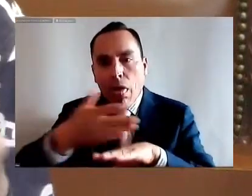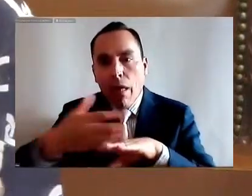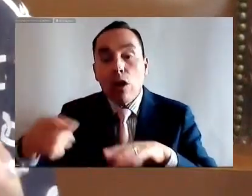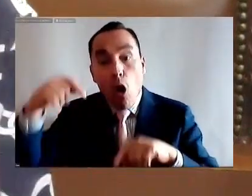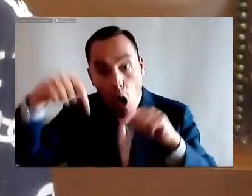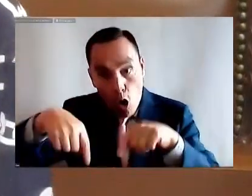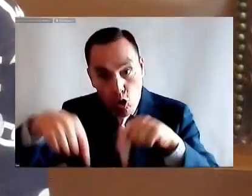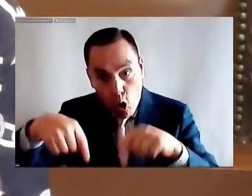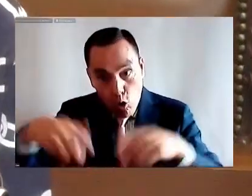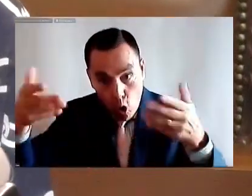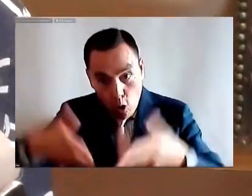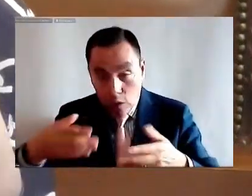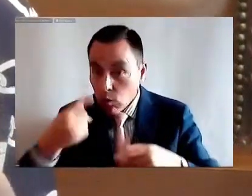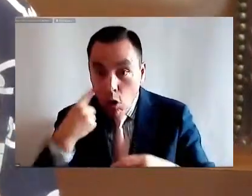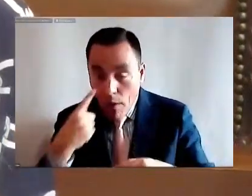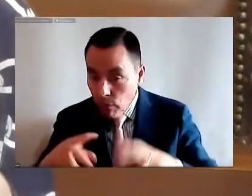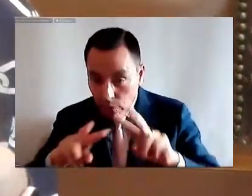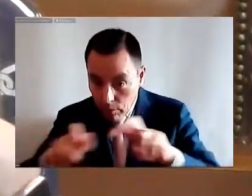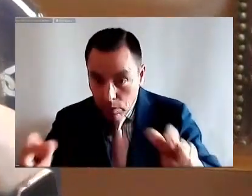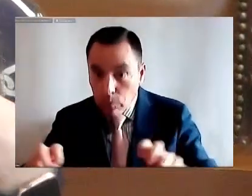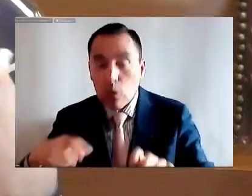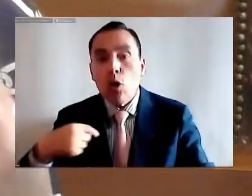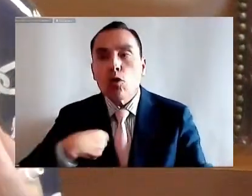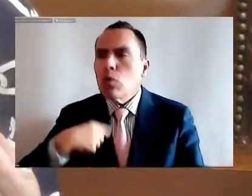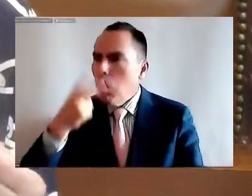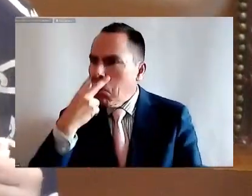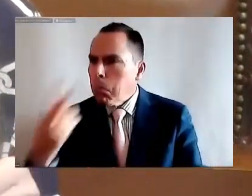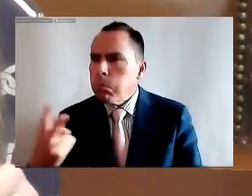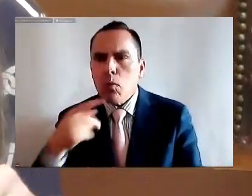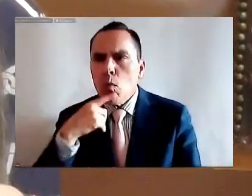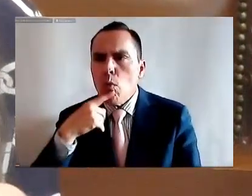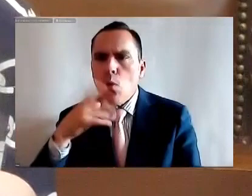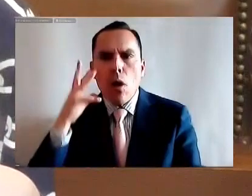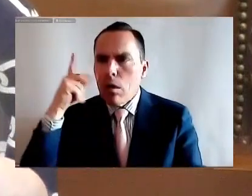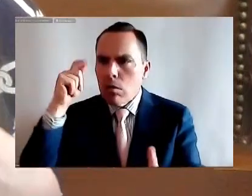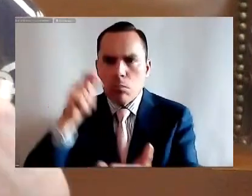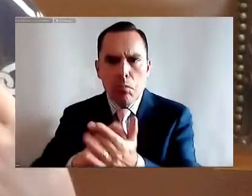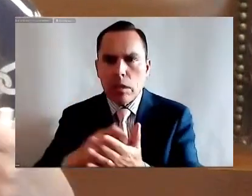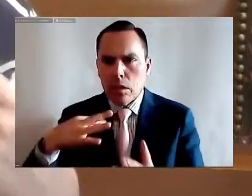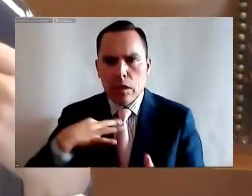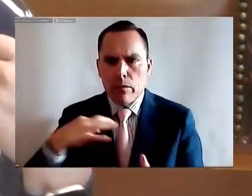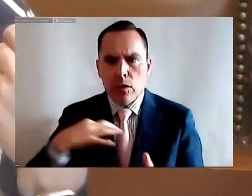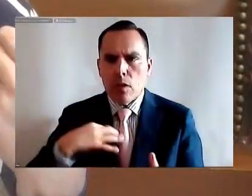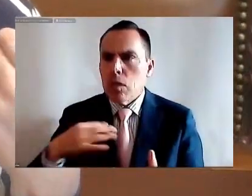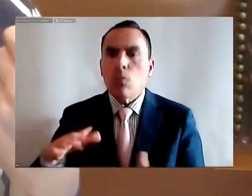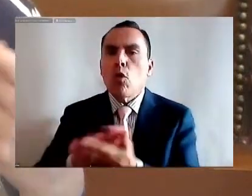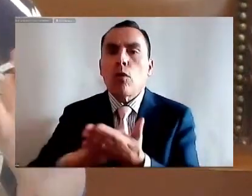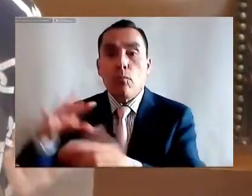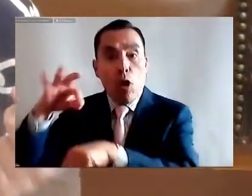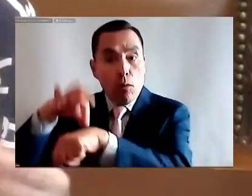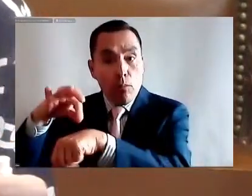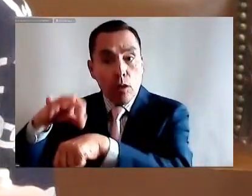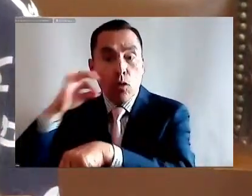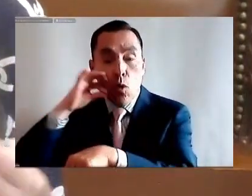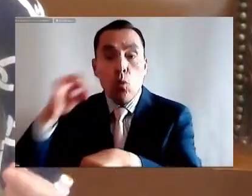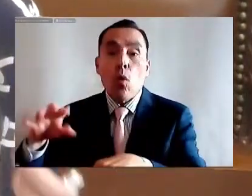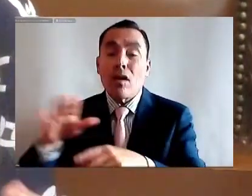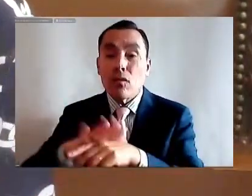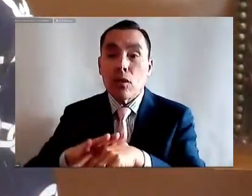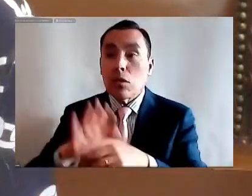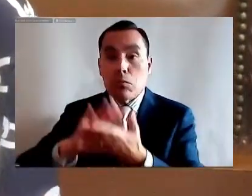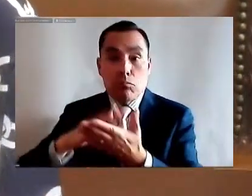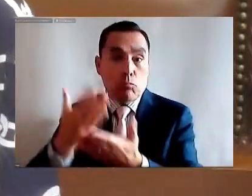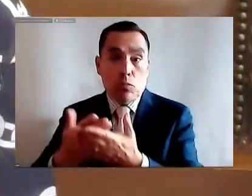no he detectado demandas de responsabilidad civil en contra de profesionales del, digamos, sanitario, de